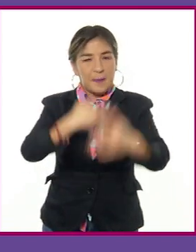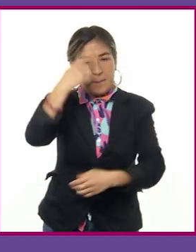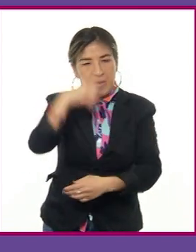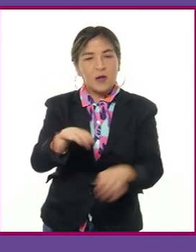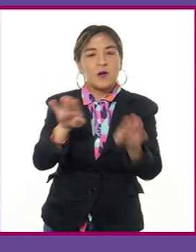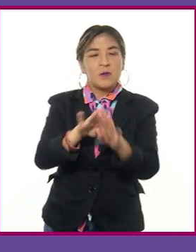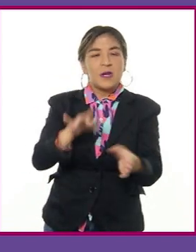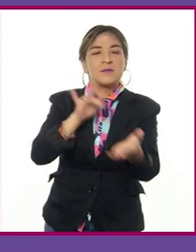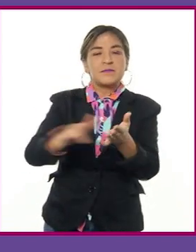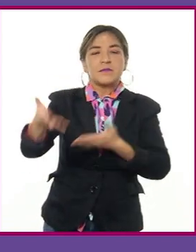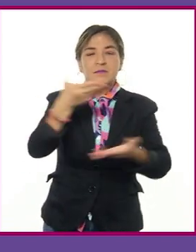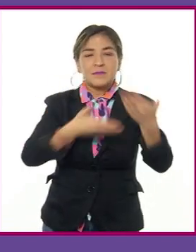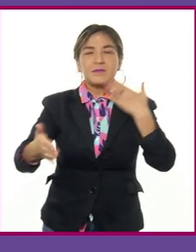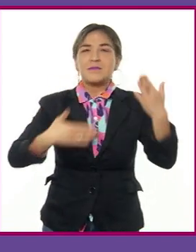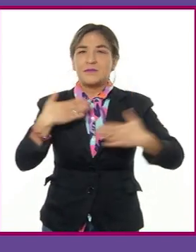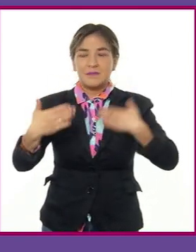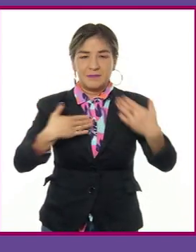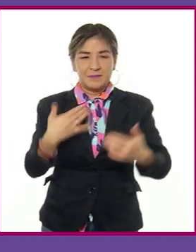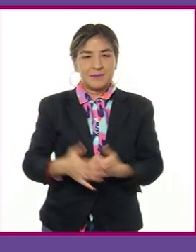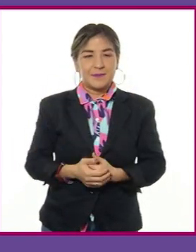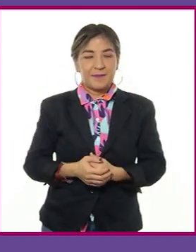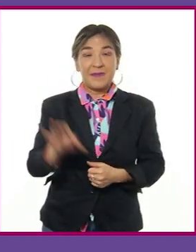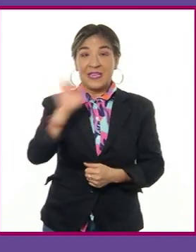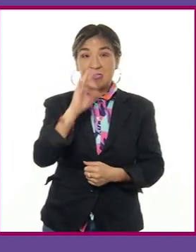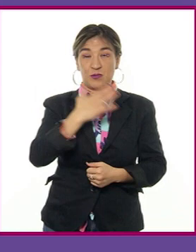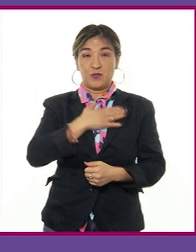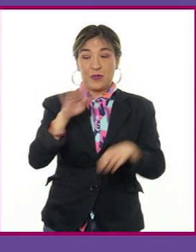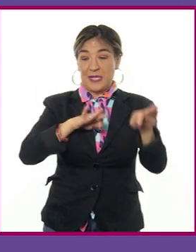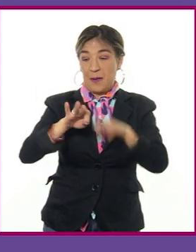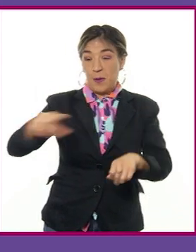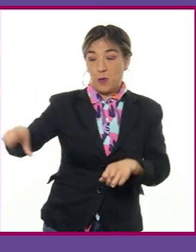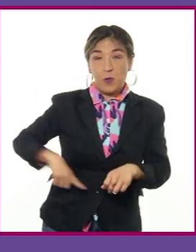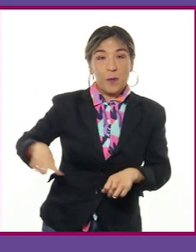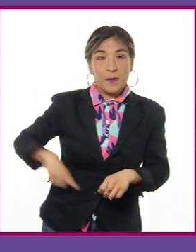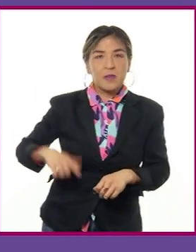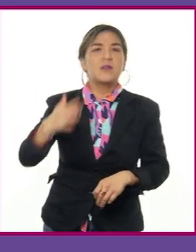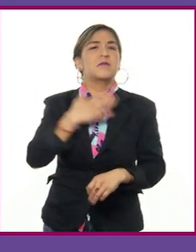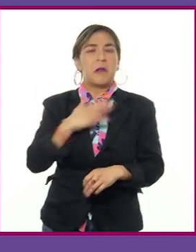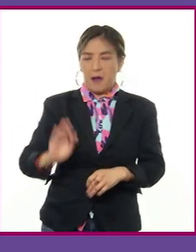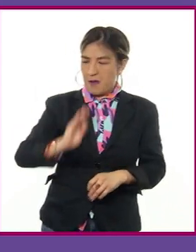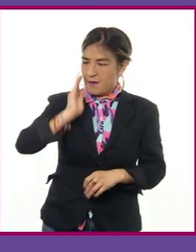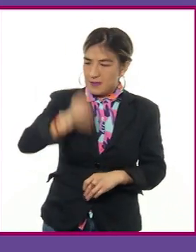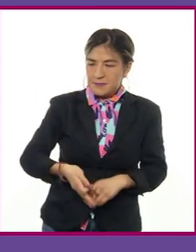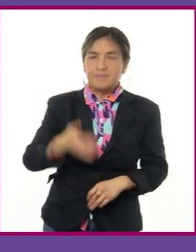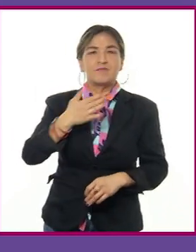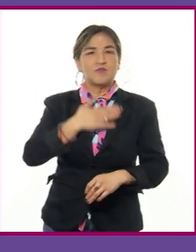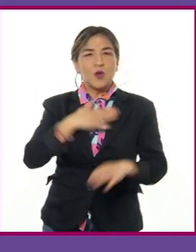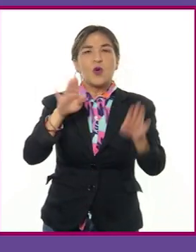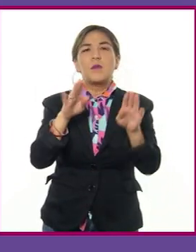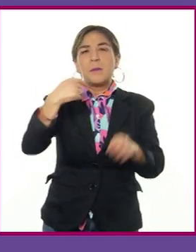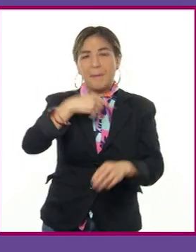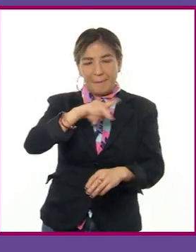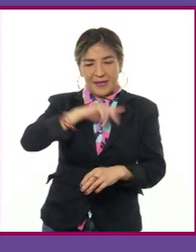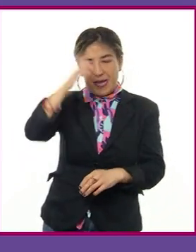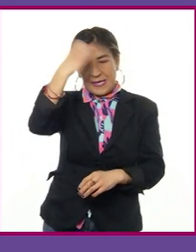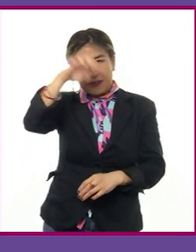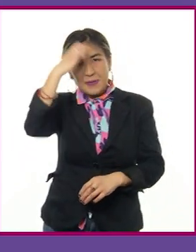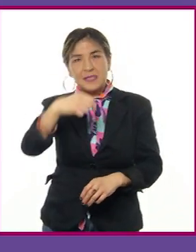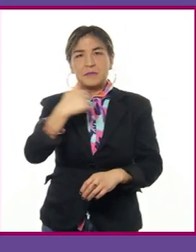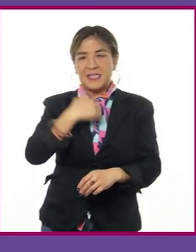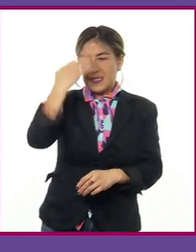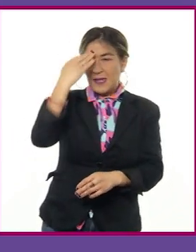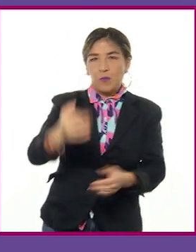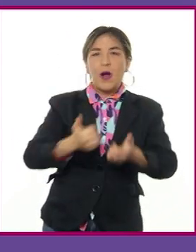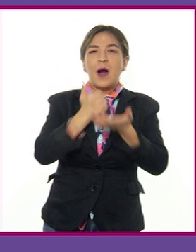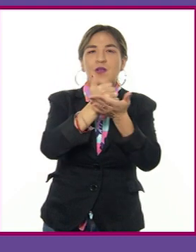la comunidad. Si yo fuera un servidor público, estaría dispuesto a dedicar mi tiempo y conocimiento a la ciudadanía